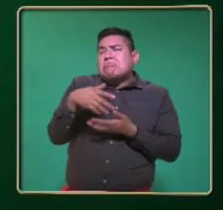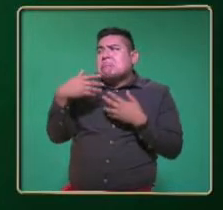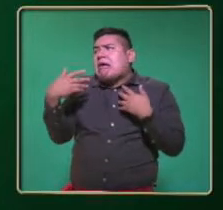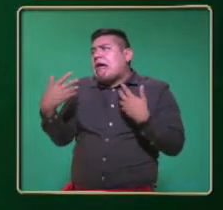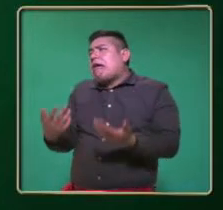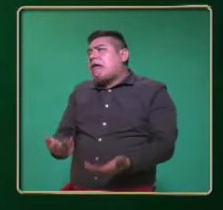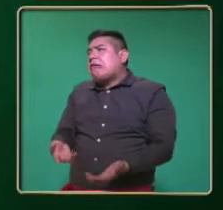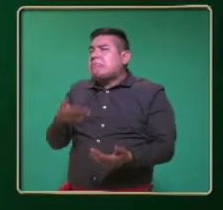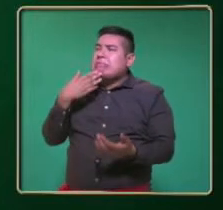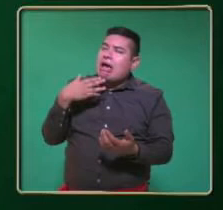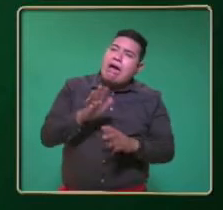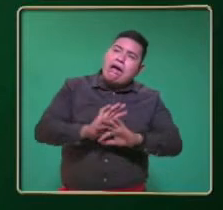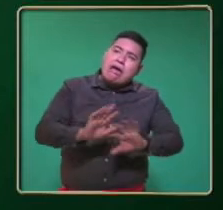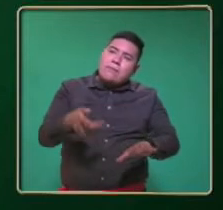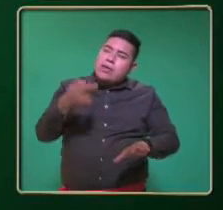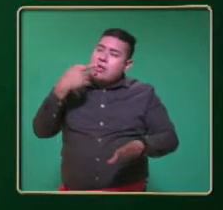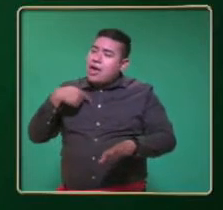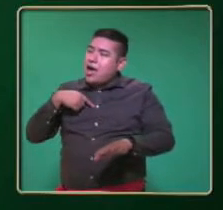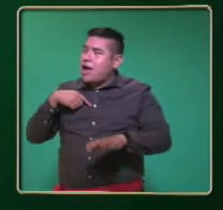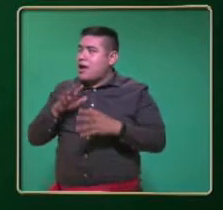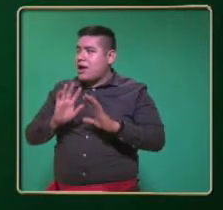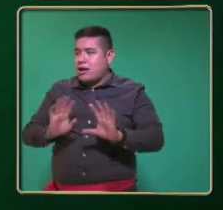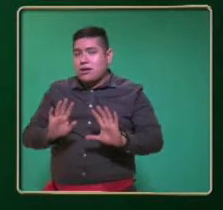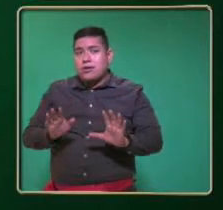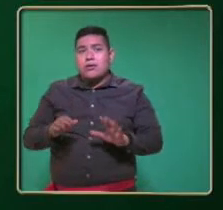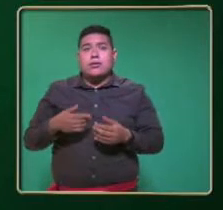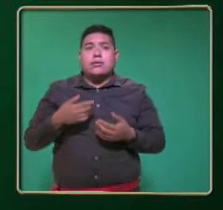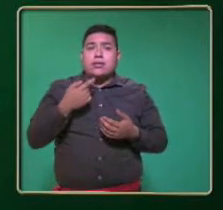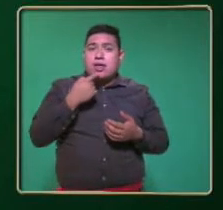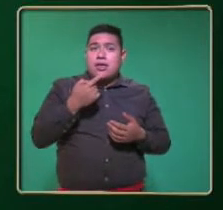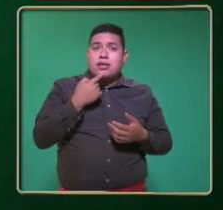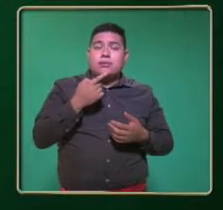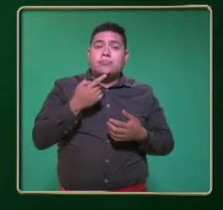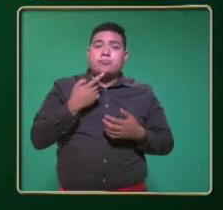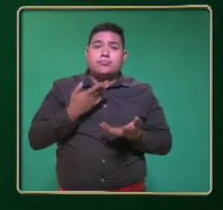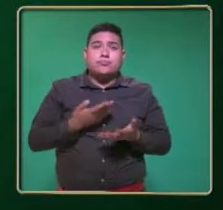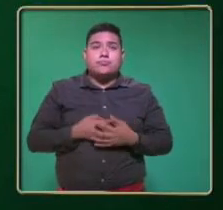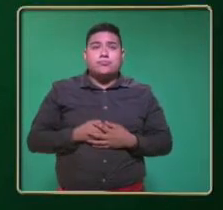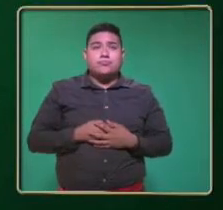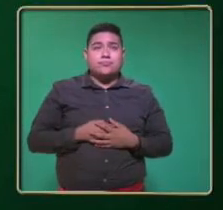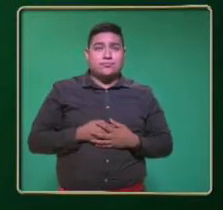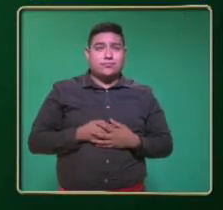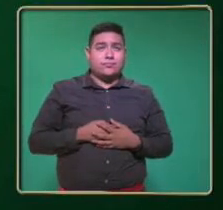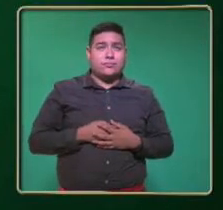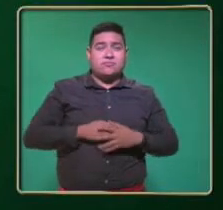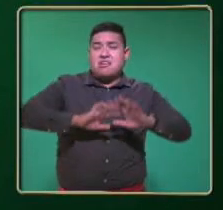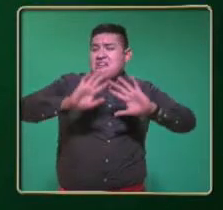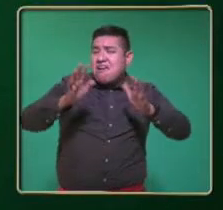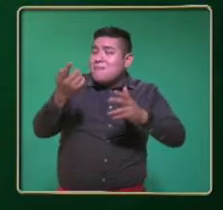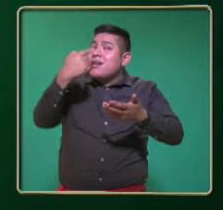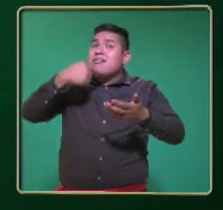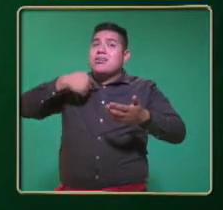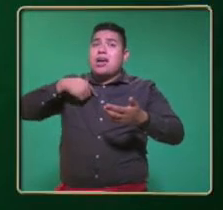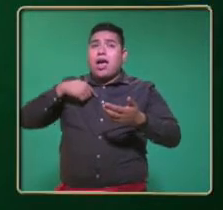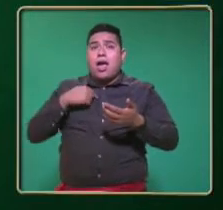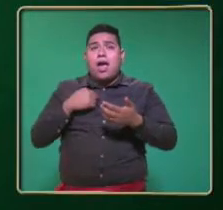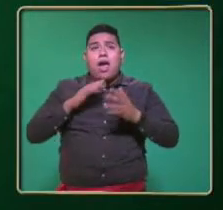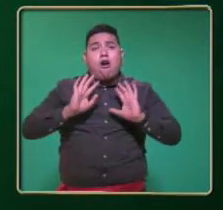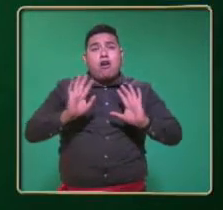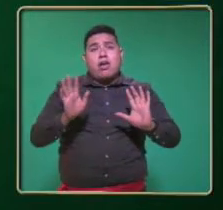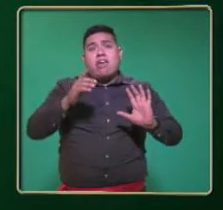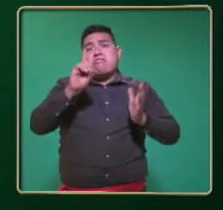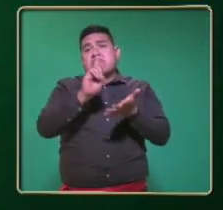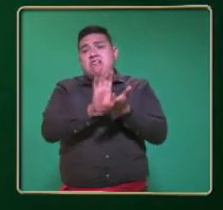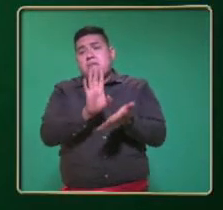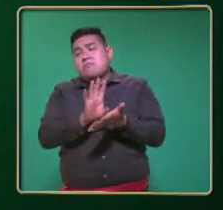me dijeron, ahorita comentábamos, recién comenzábamos el tema, es bueno, ya me dijeron pues que tiene